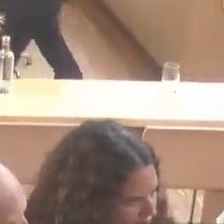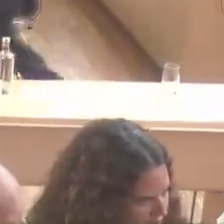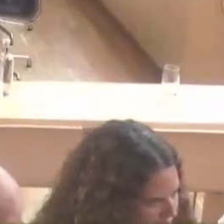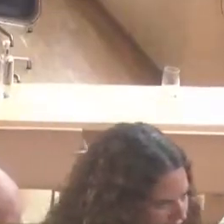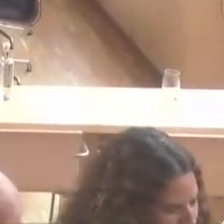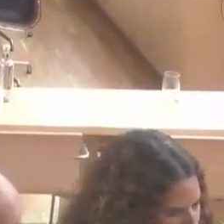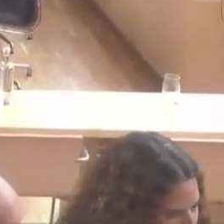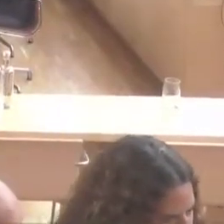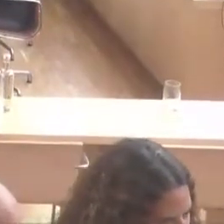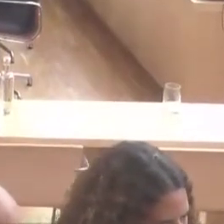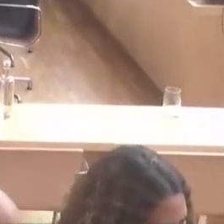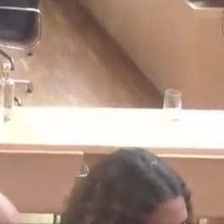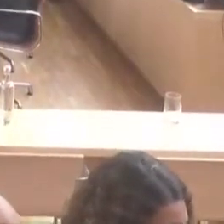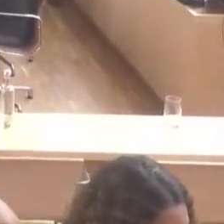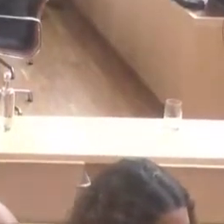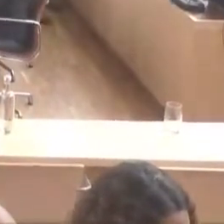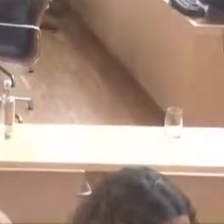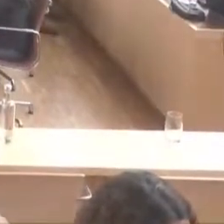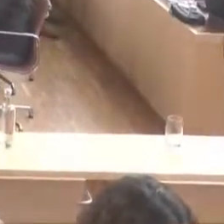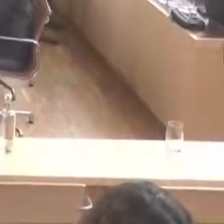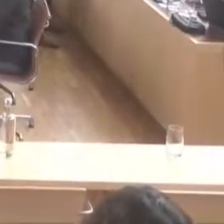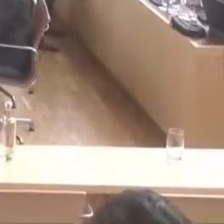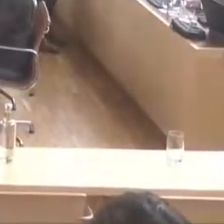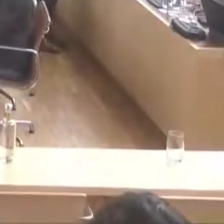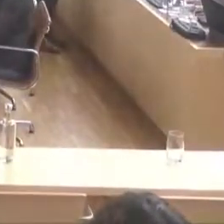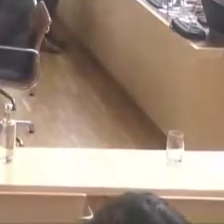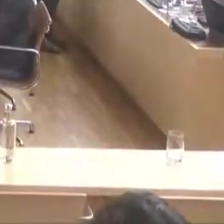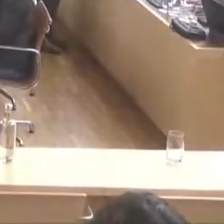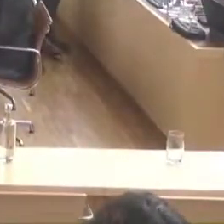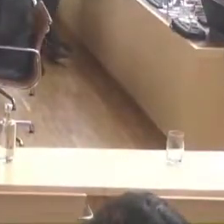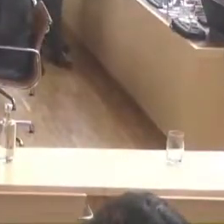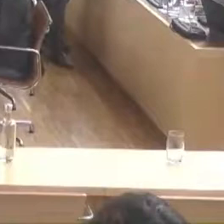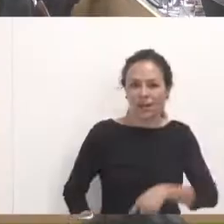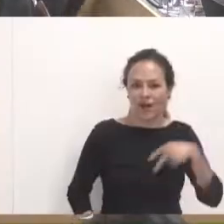Iniciamos el pleno con carácter previo a una junta general